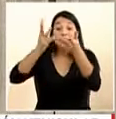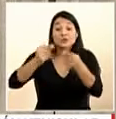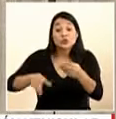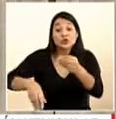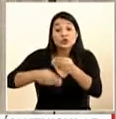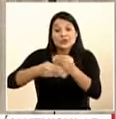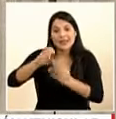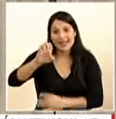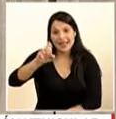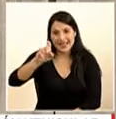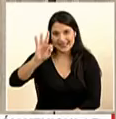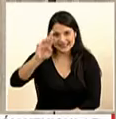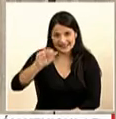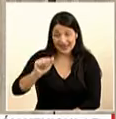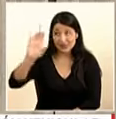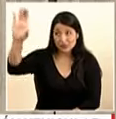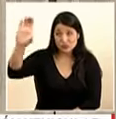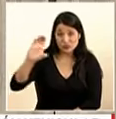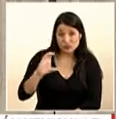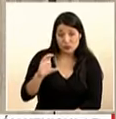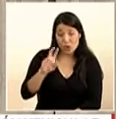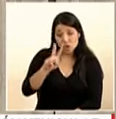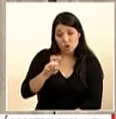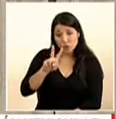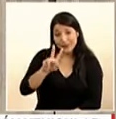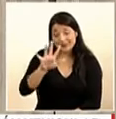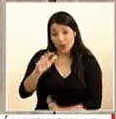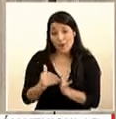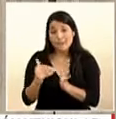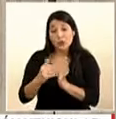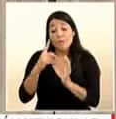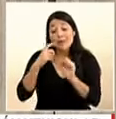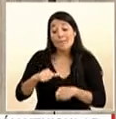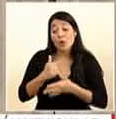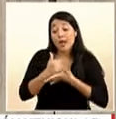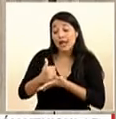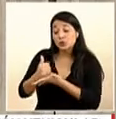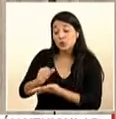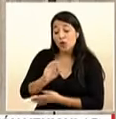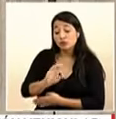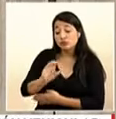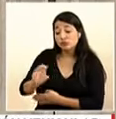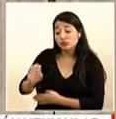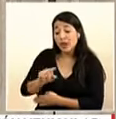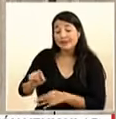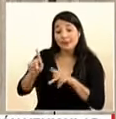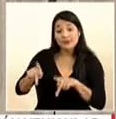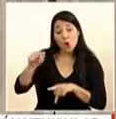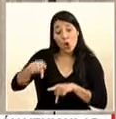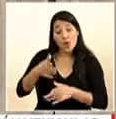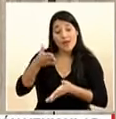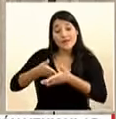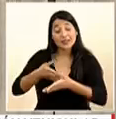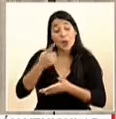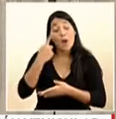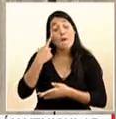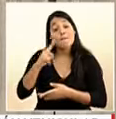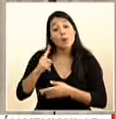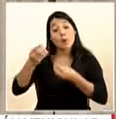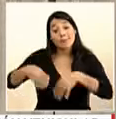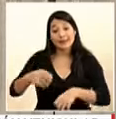fondos en marco de la emergencia apoyar económicamente a las personas que hoy se están viendo afectadas por no tener